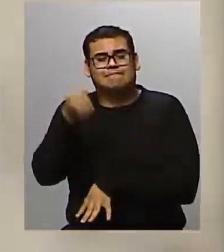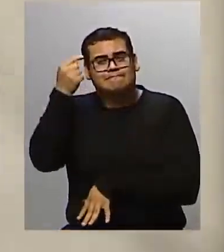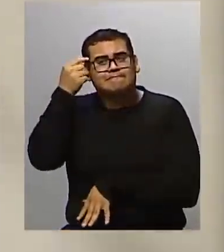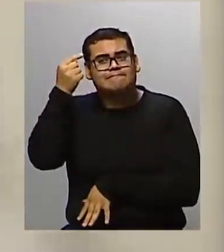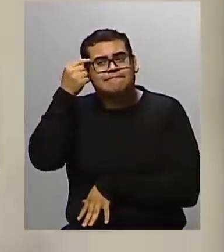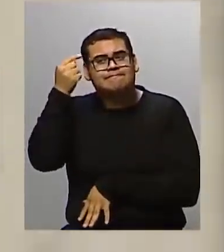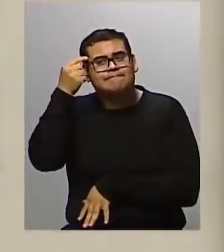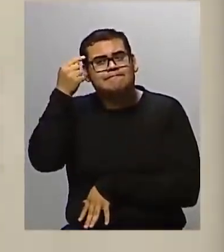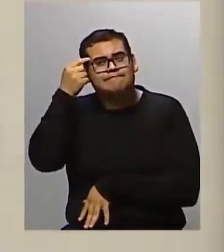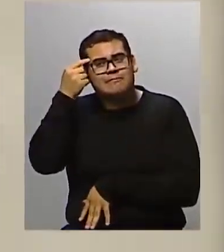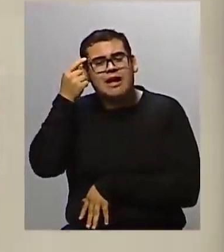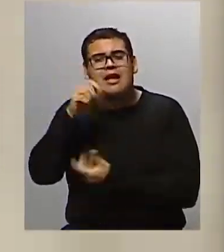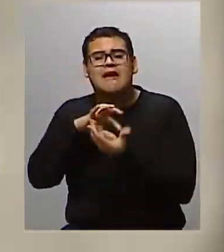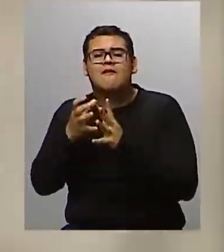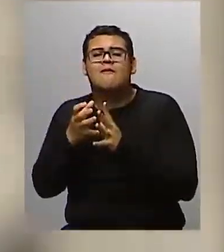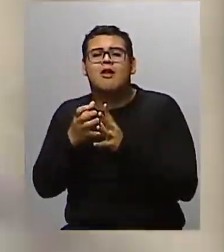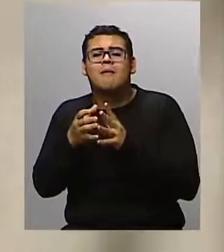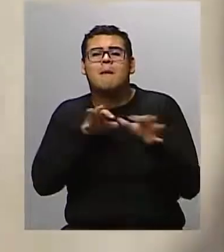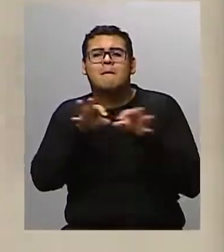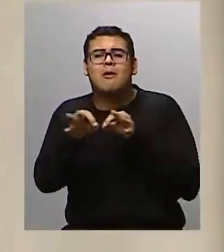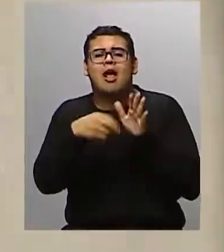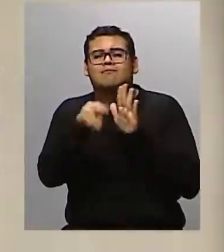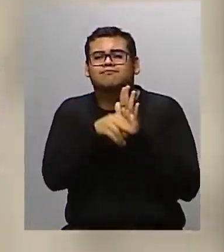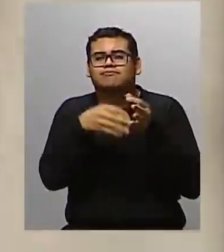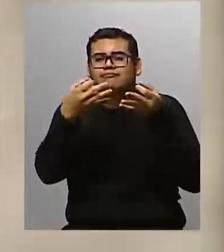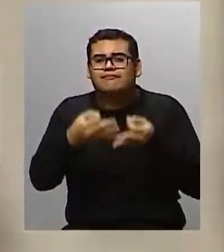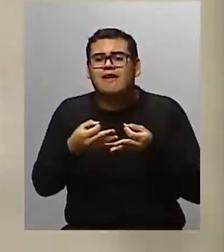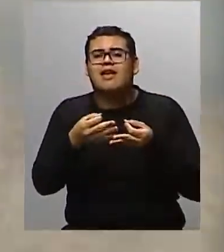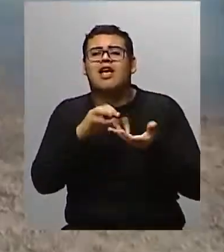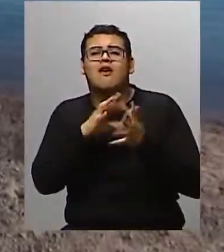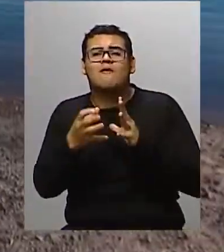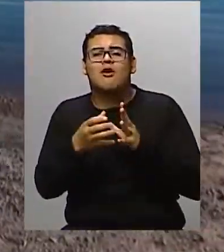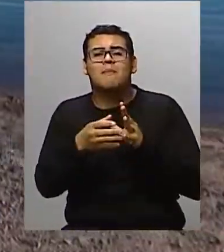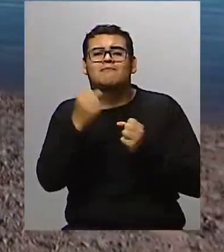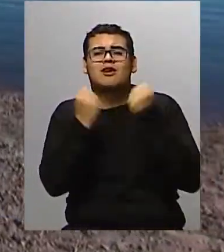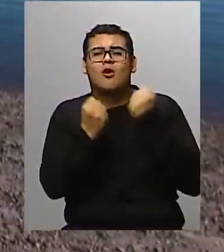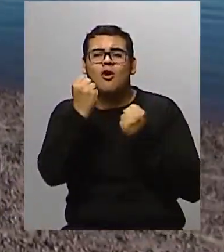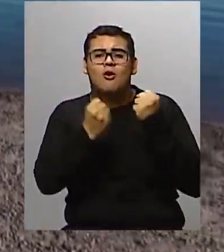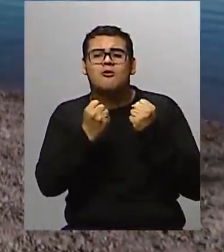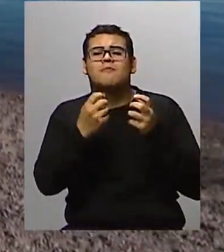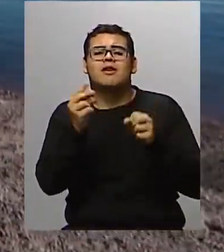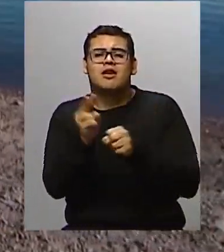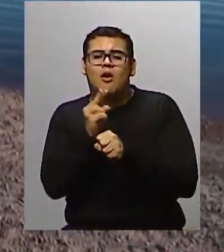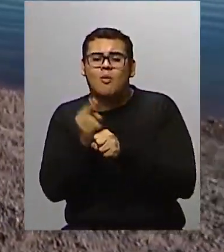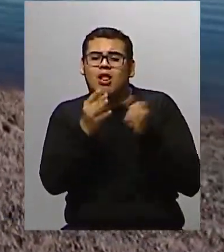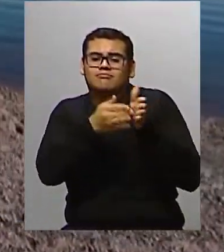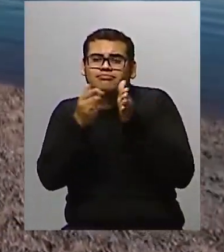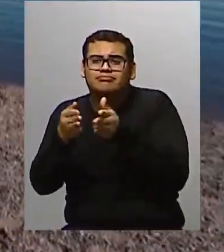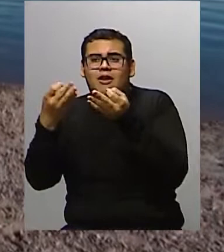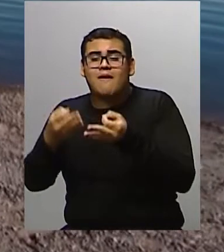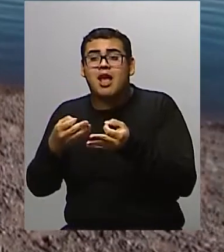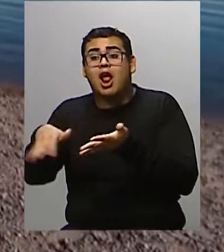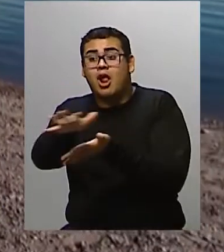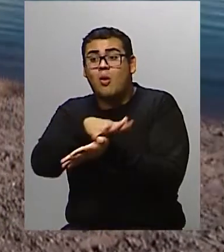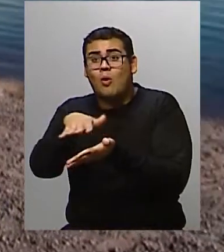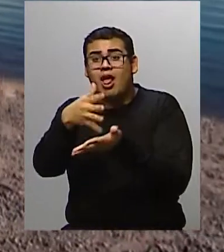matriz productiva y económica de la provincia de manera tal que incluya también a las poblaciones que viven en el secano.